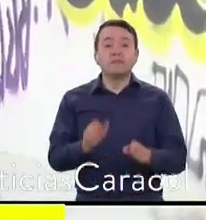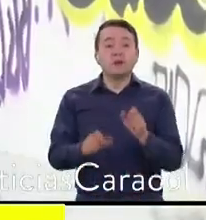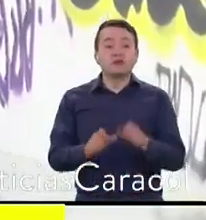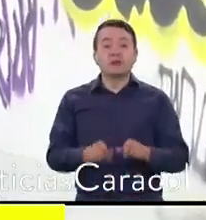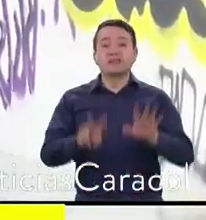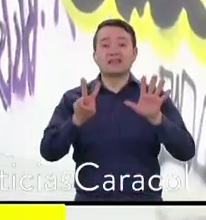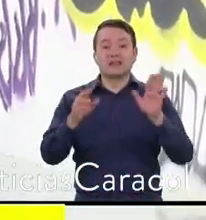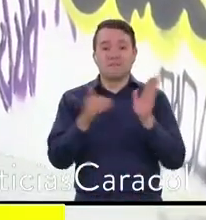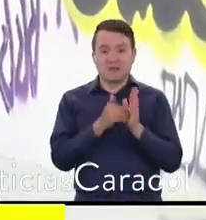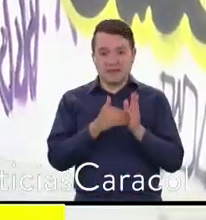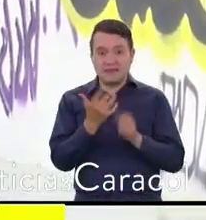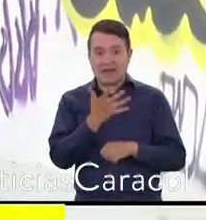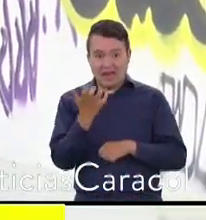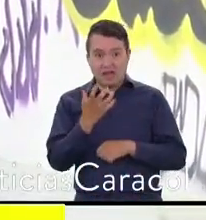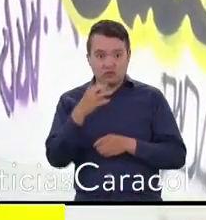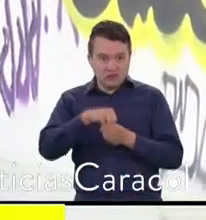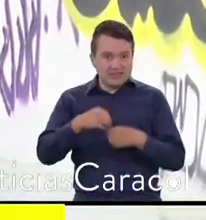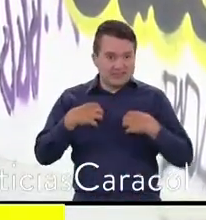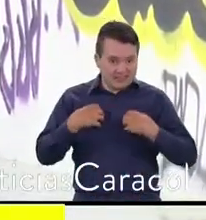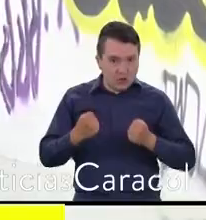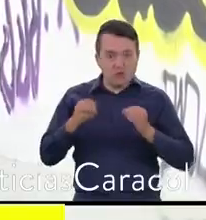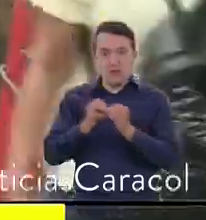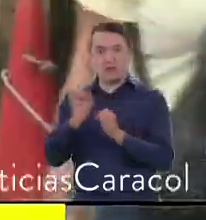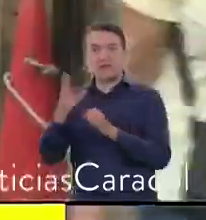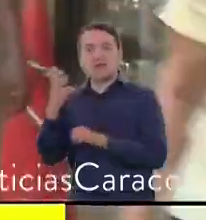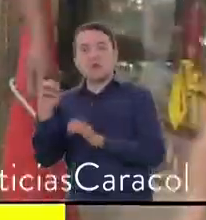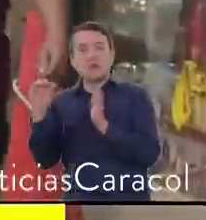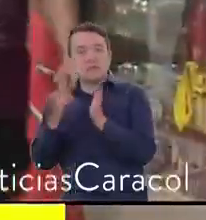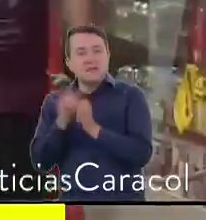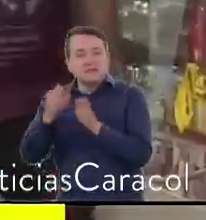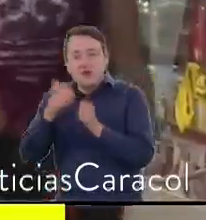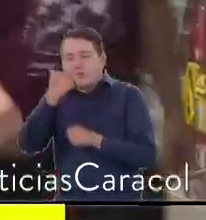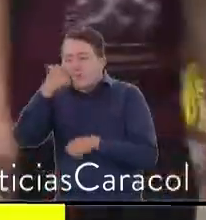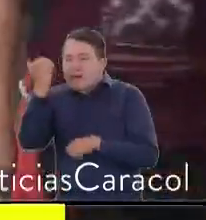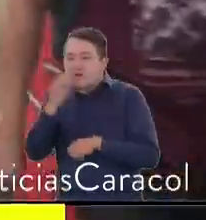salud y unos 50.000 adultos mayores de 80 años serán los primeros en recibir la vacuna en Cali.